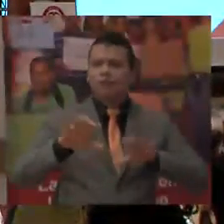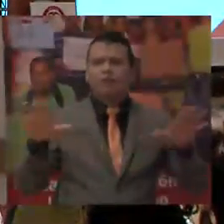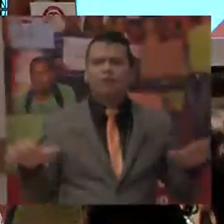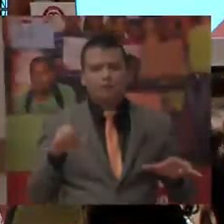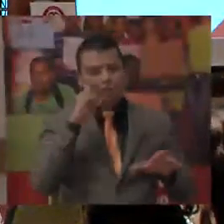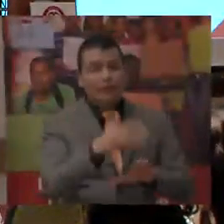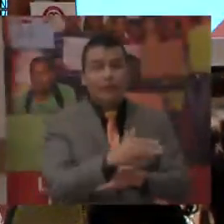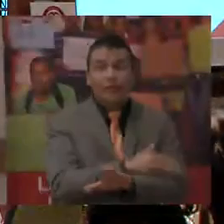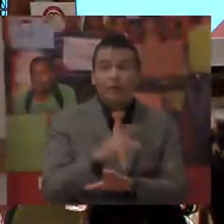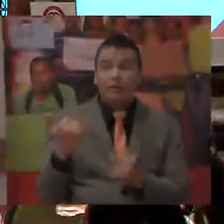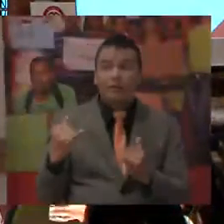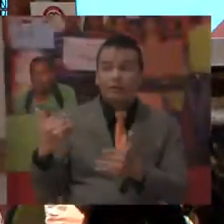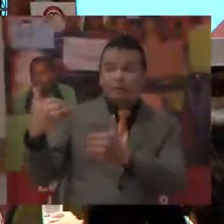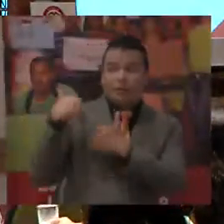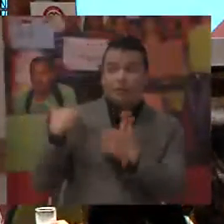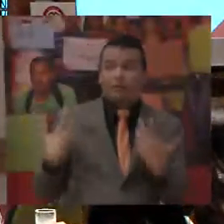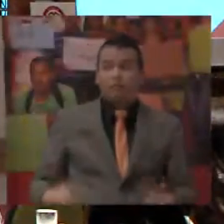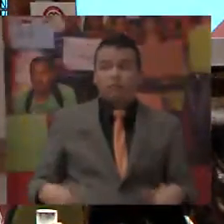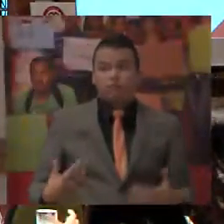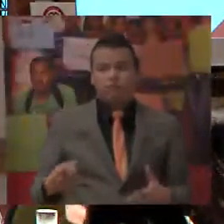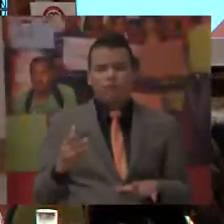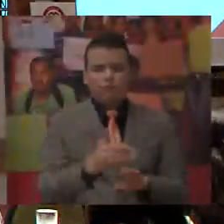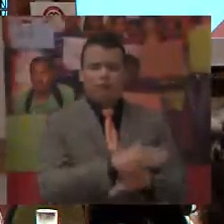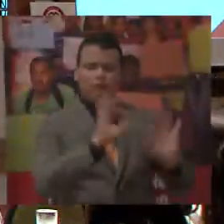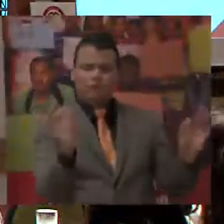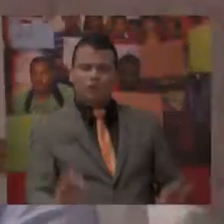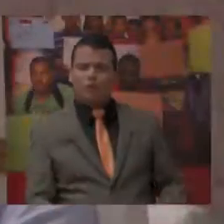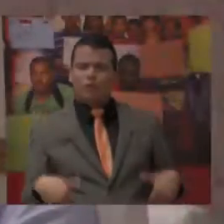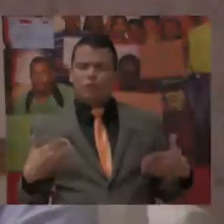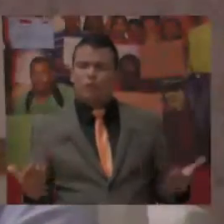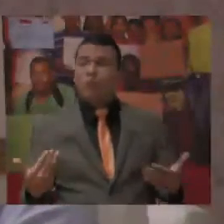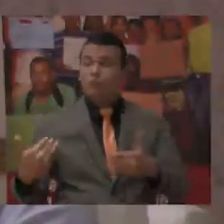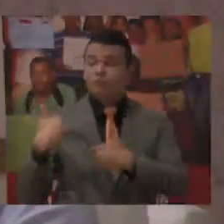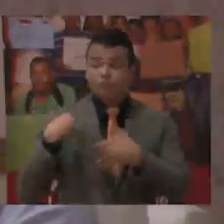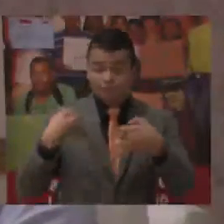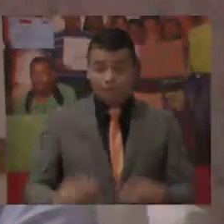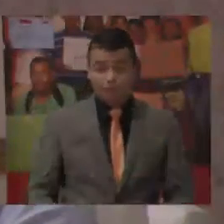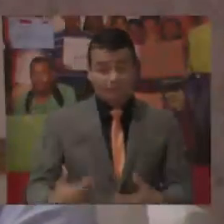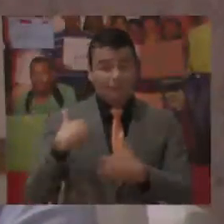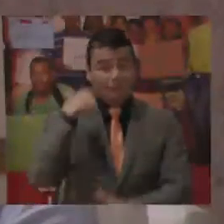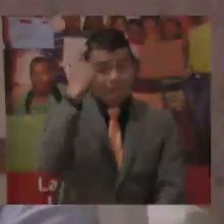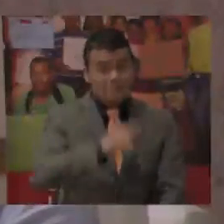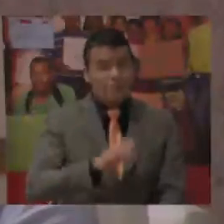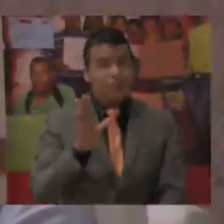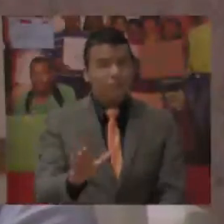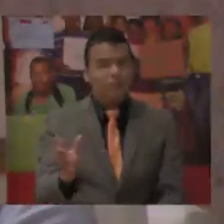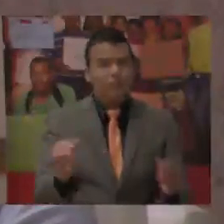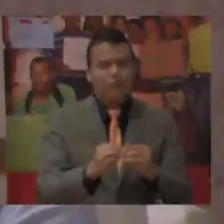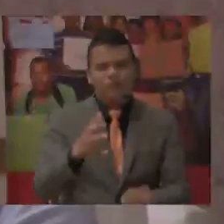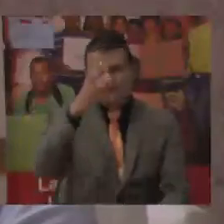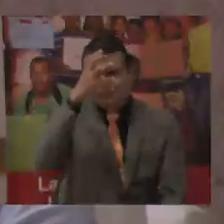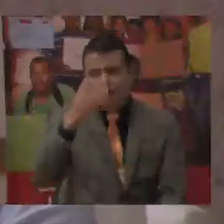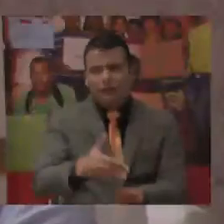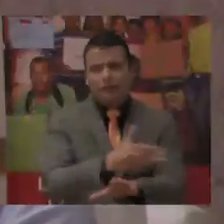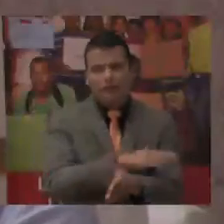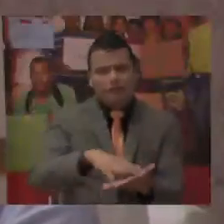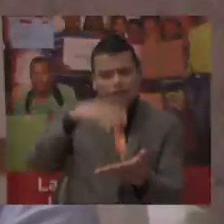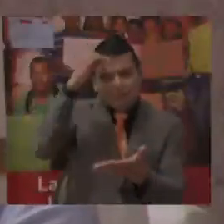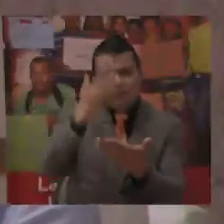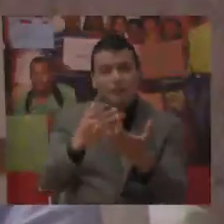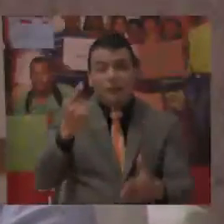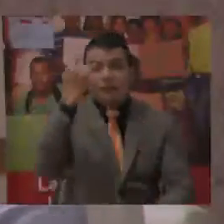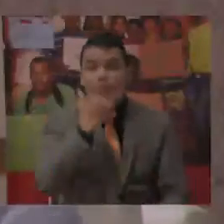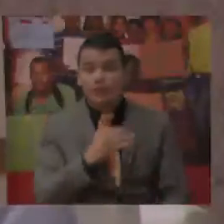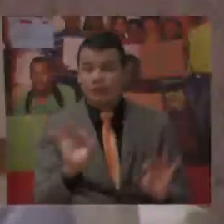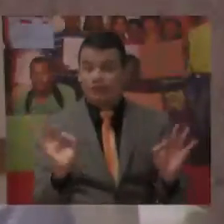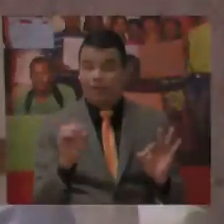nos avecina y que ojalá seamos capaces de asumir con la responsabilidad, con el conocimiento, para no